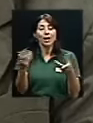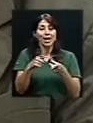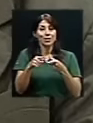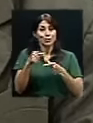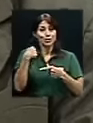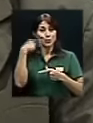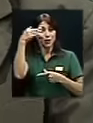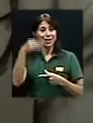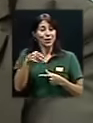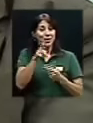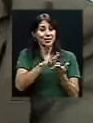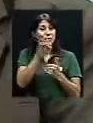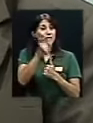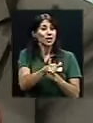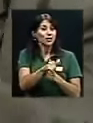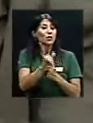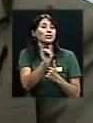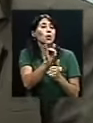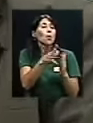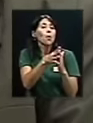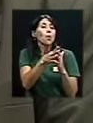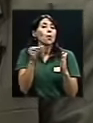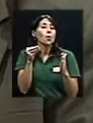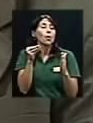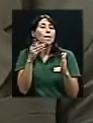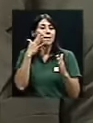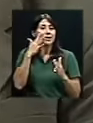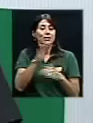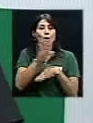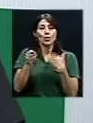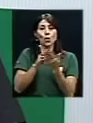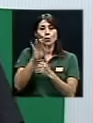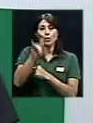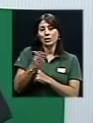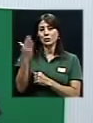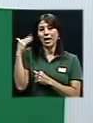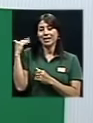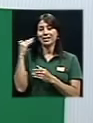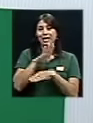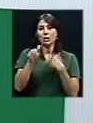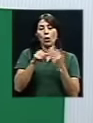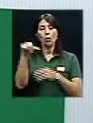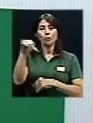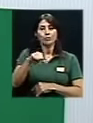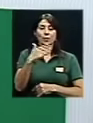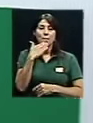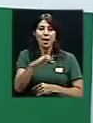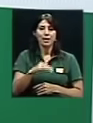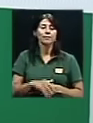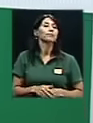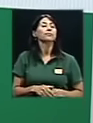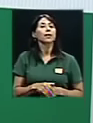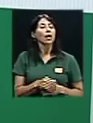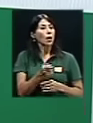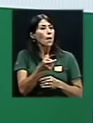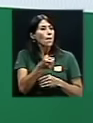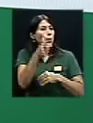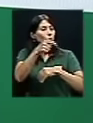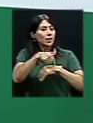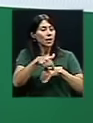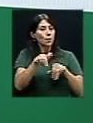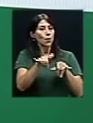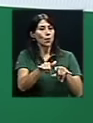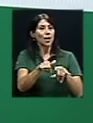casi como un refrito de todo lo que han venido haciendo, que les ha salido muy mal. Nos quedan dos minutos. Alan, este es un precedente junto con